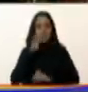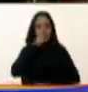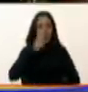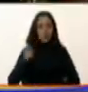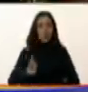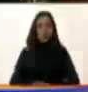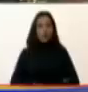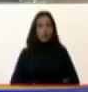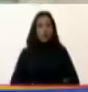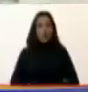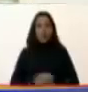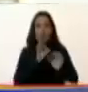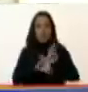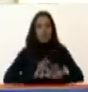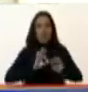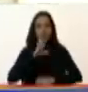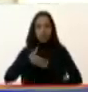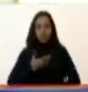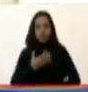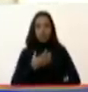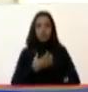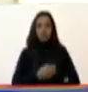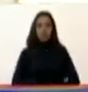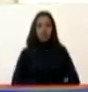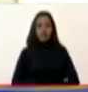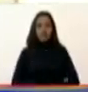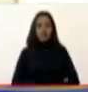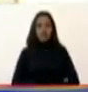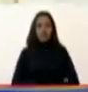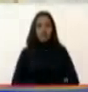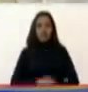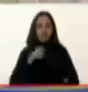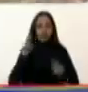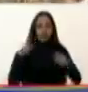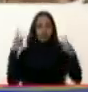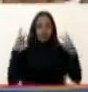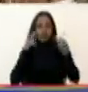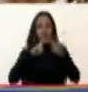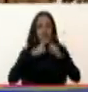Nadie podía evitarlo. Triunfo de la paz.